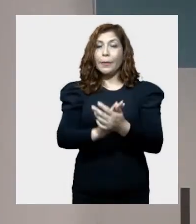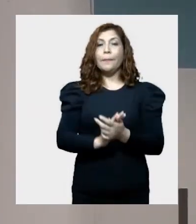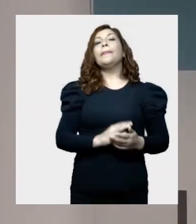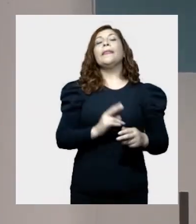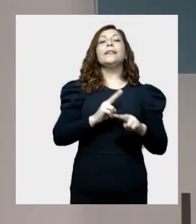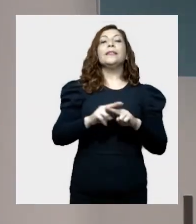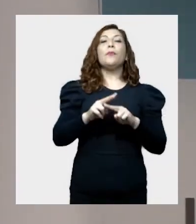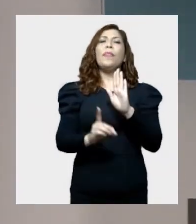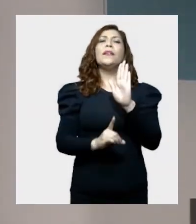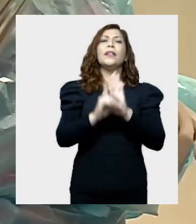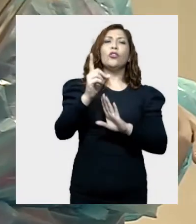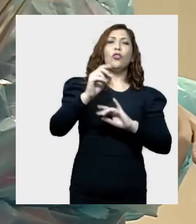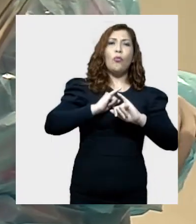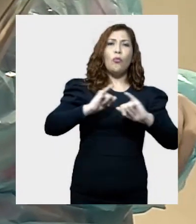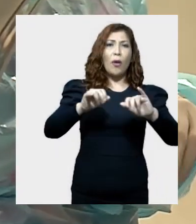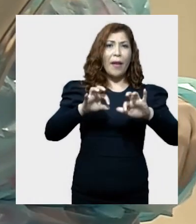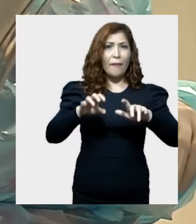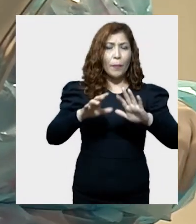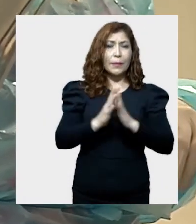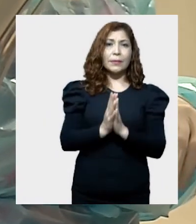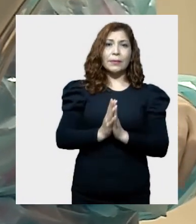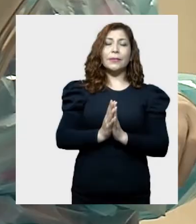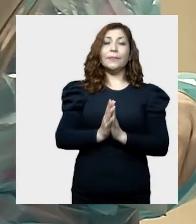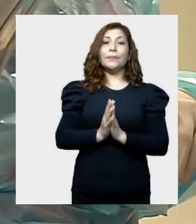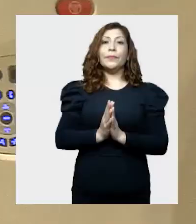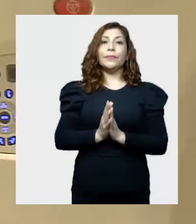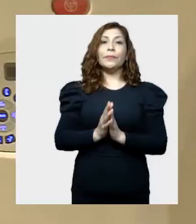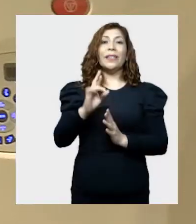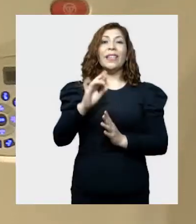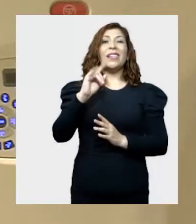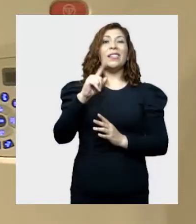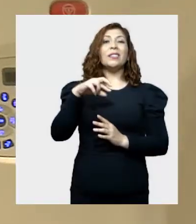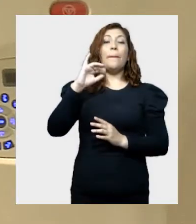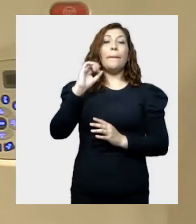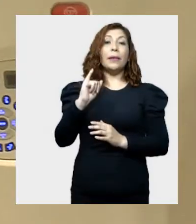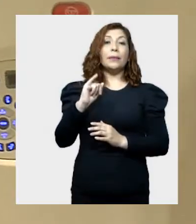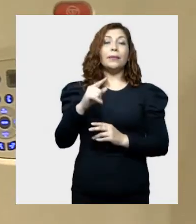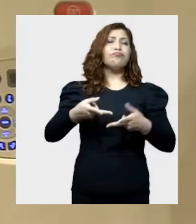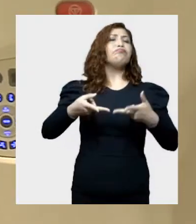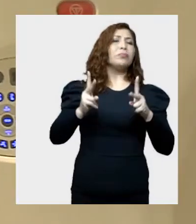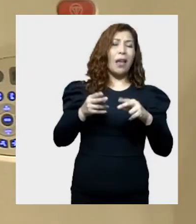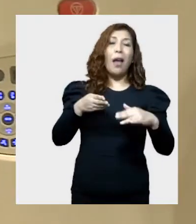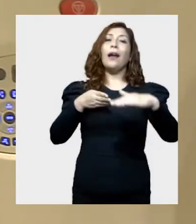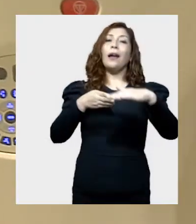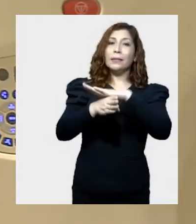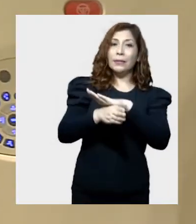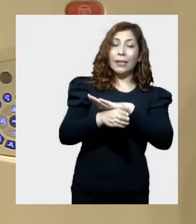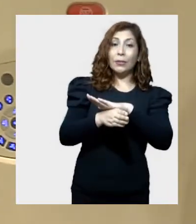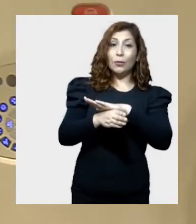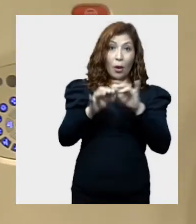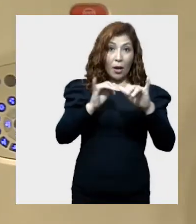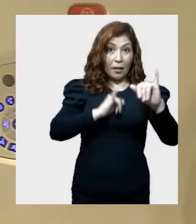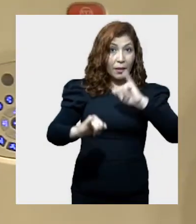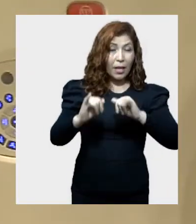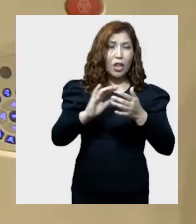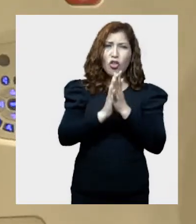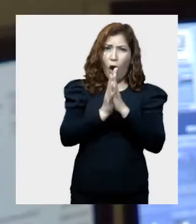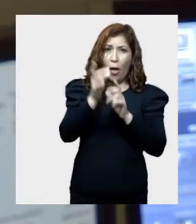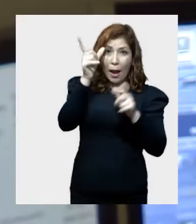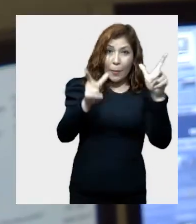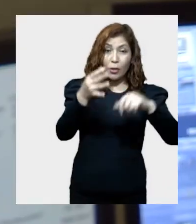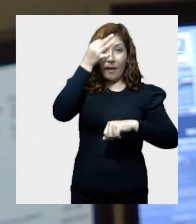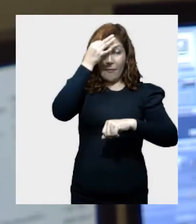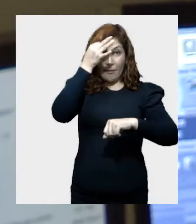Implementamos un desarrollo informático del proveedor de RISPACS que permitirá el acceso en línea a todos nuestros usuarios de la